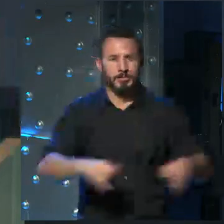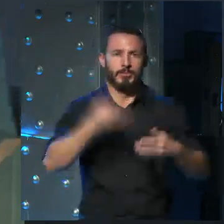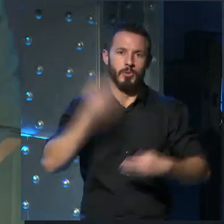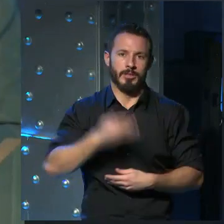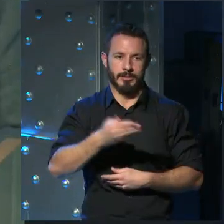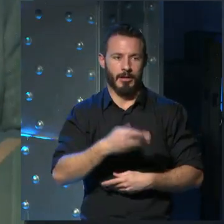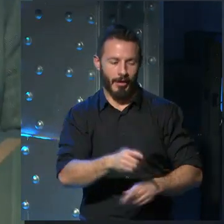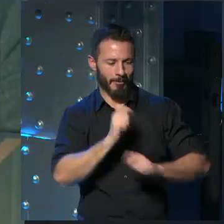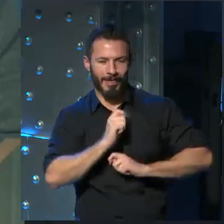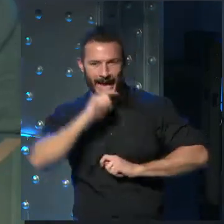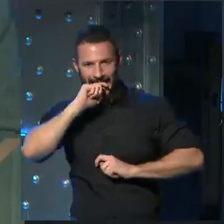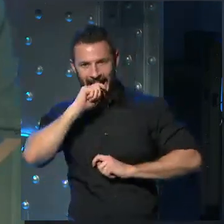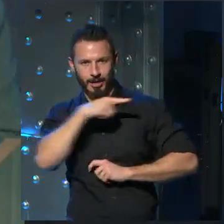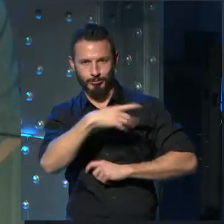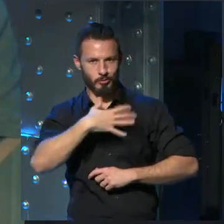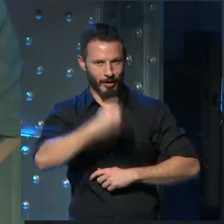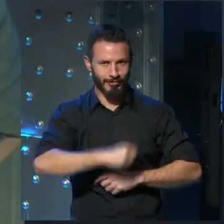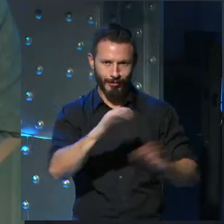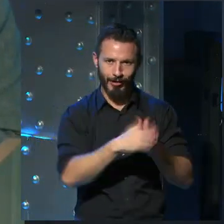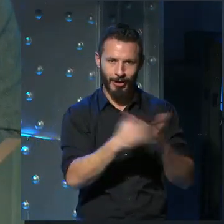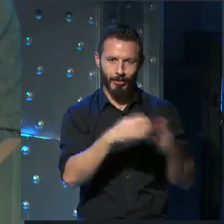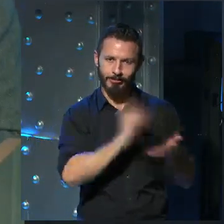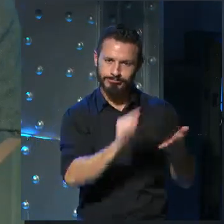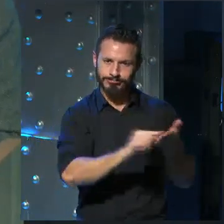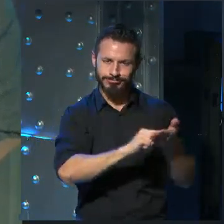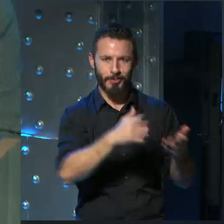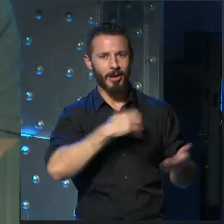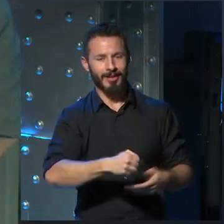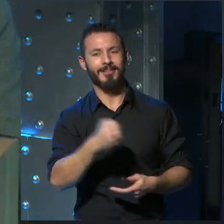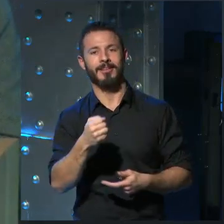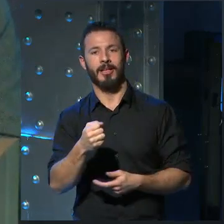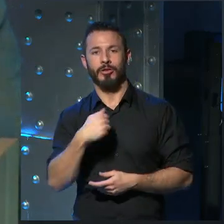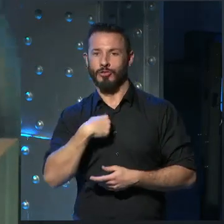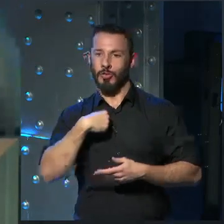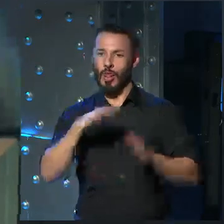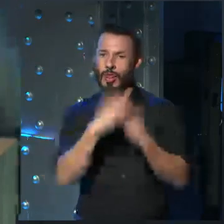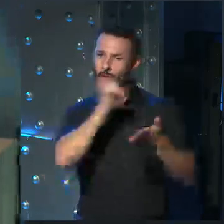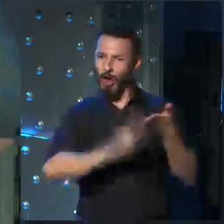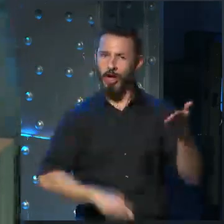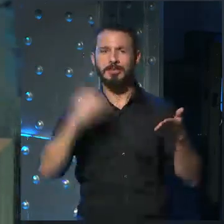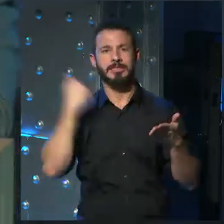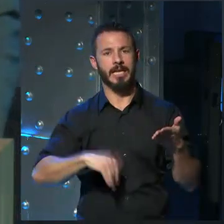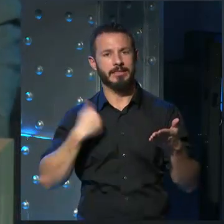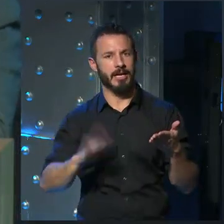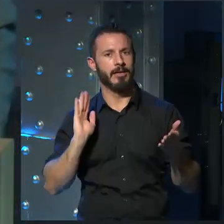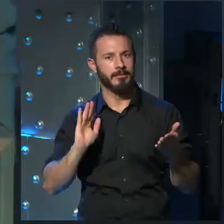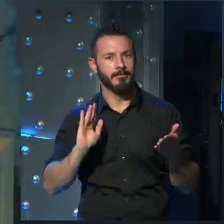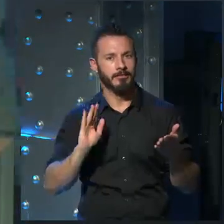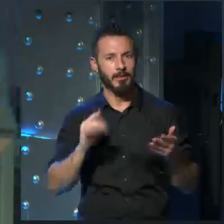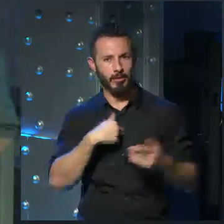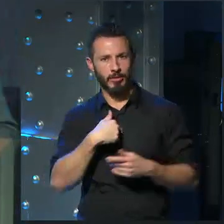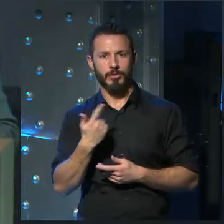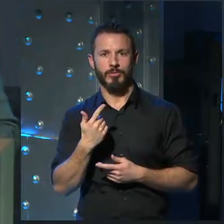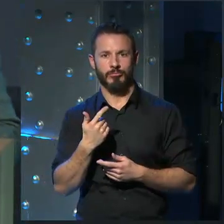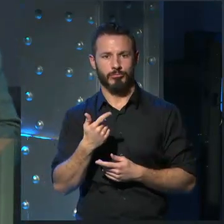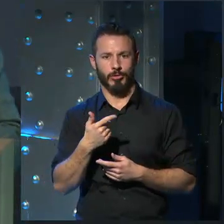envidia que haya sido tan valiente de hacer un libro. Y debo decirles, yo ya me lo he leído, he sido una de las que he estado